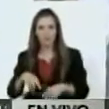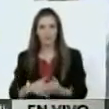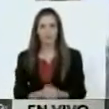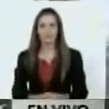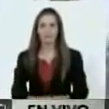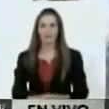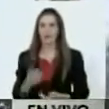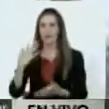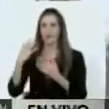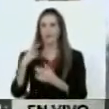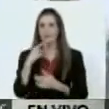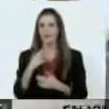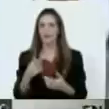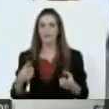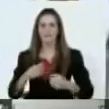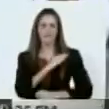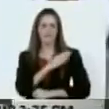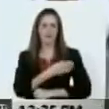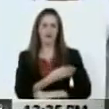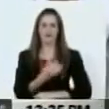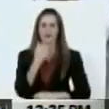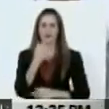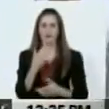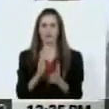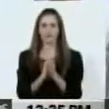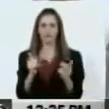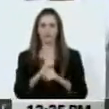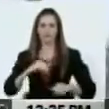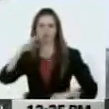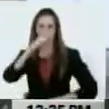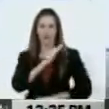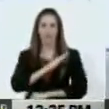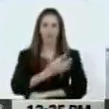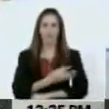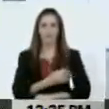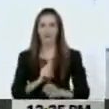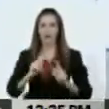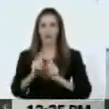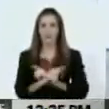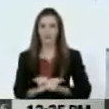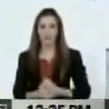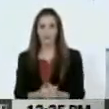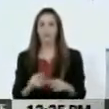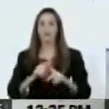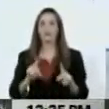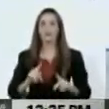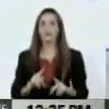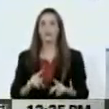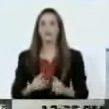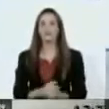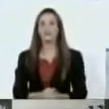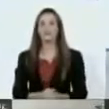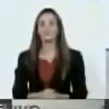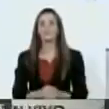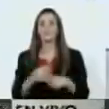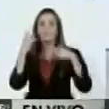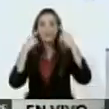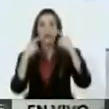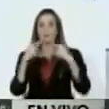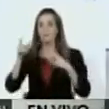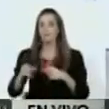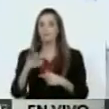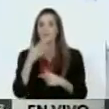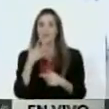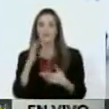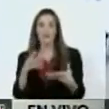ese momento se llamaban fuerza, el ejército, una fuerza, él cambió eso, sí. ¿No? Pero él era... una persona que cuando